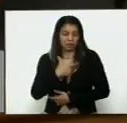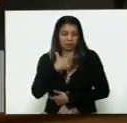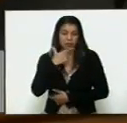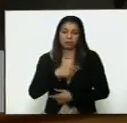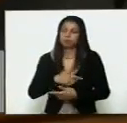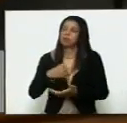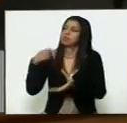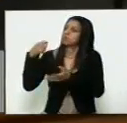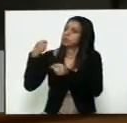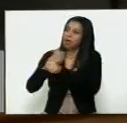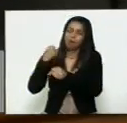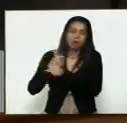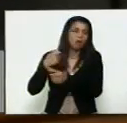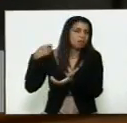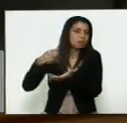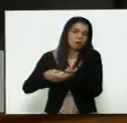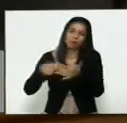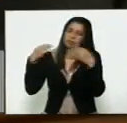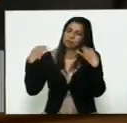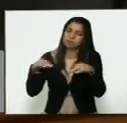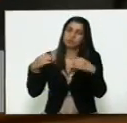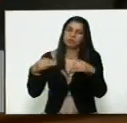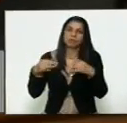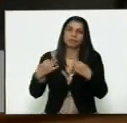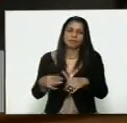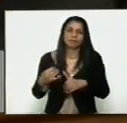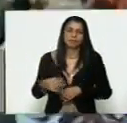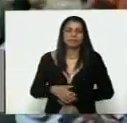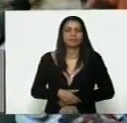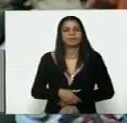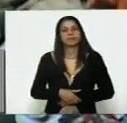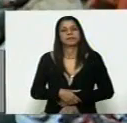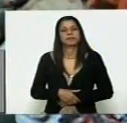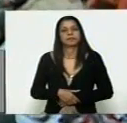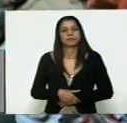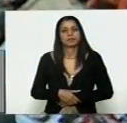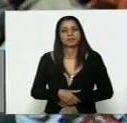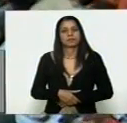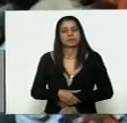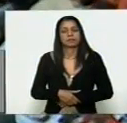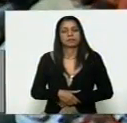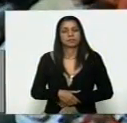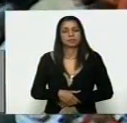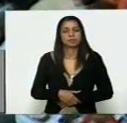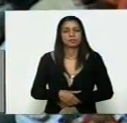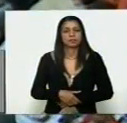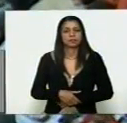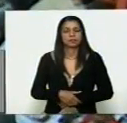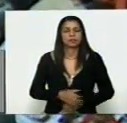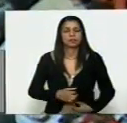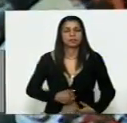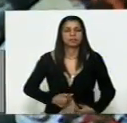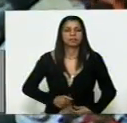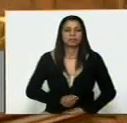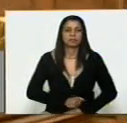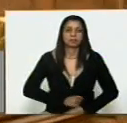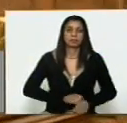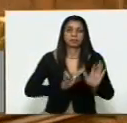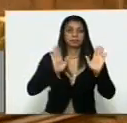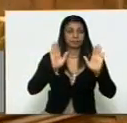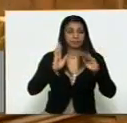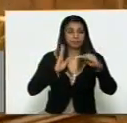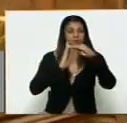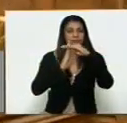hubiese elaborado efectivamente su jornada de trabajo. Un momento, subsecretaria, voy a proponer